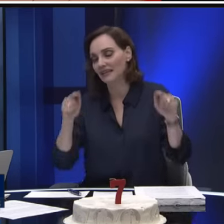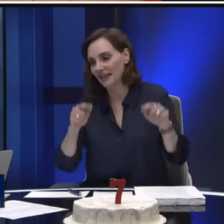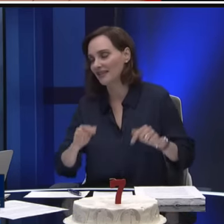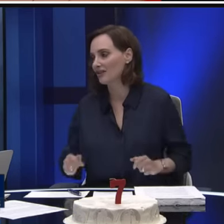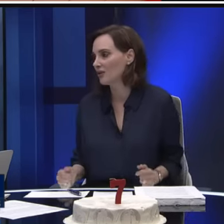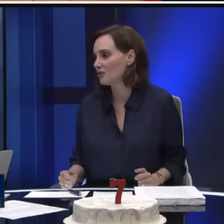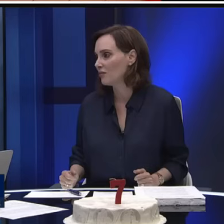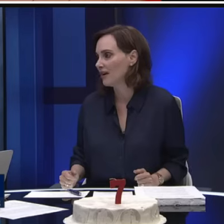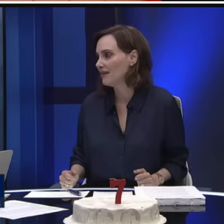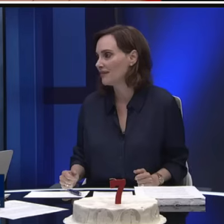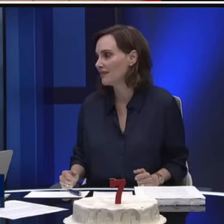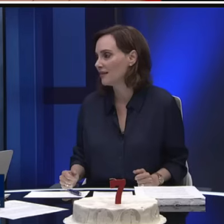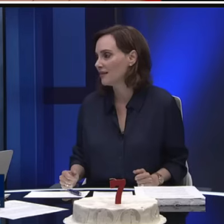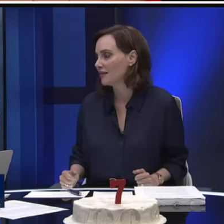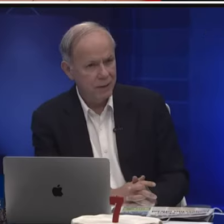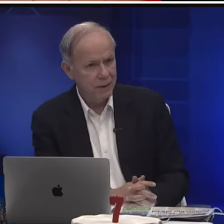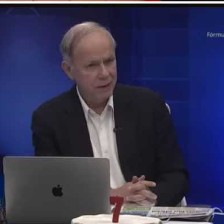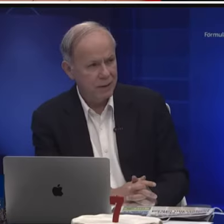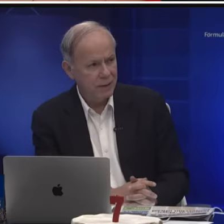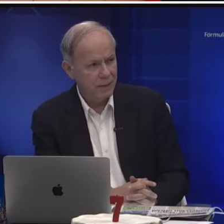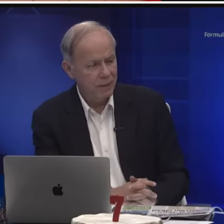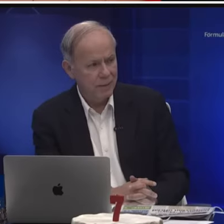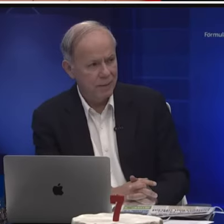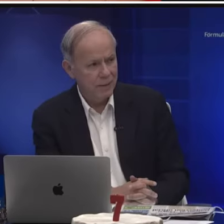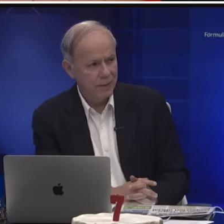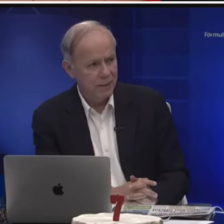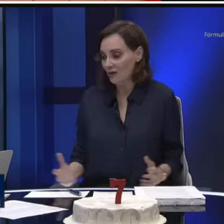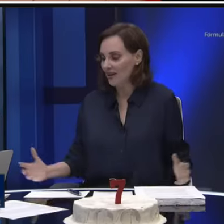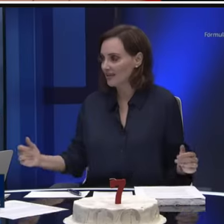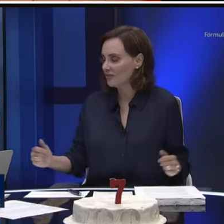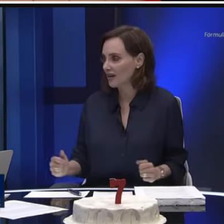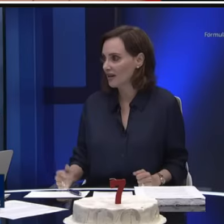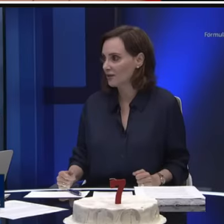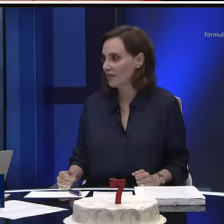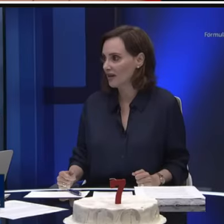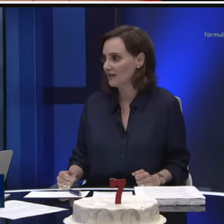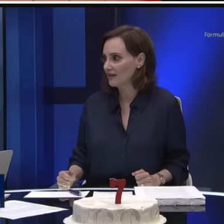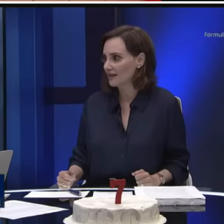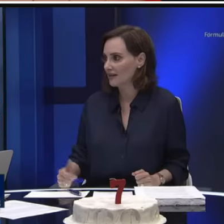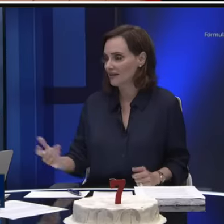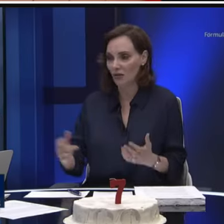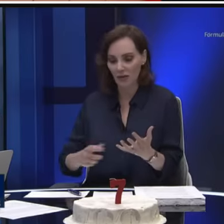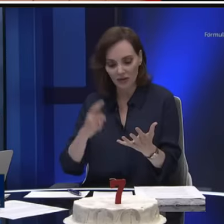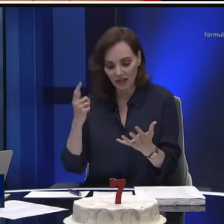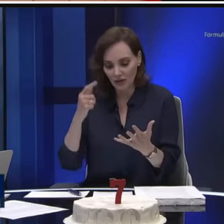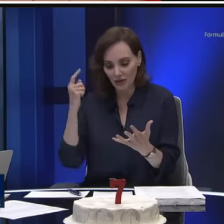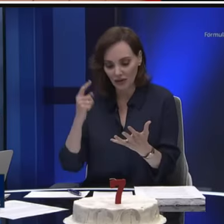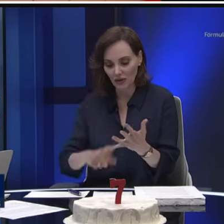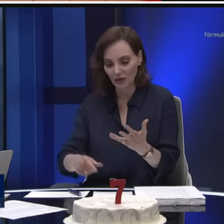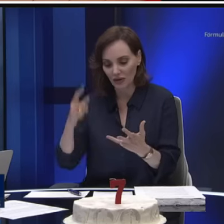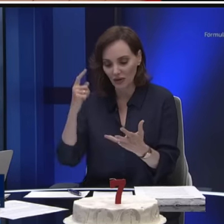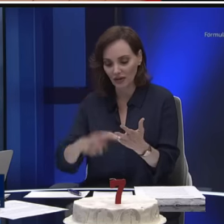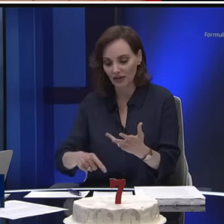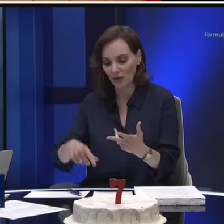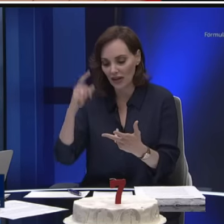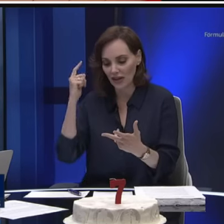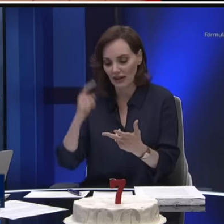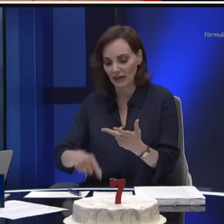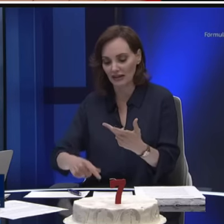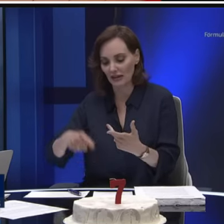y le están haciendo daño al país. ¿En qué no tienen la razón? En la forma en que están manejando al país. Si lo vemos en términos económicos,